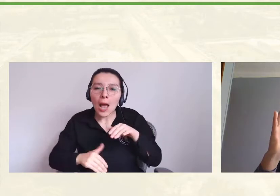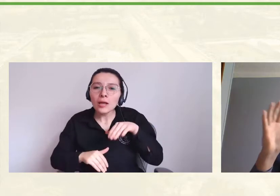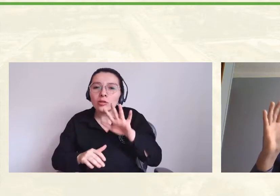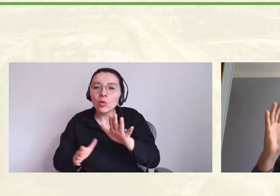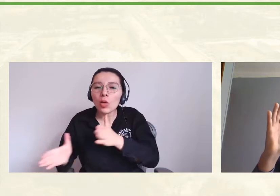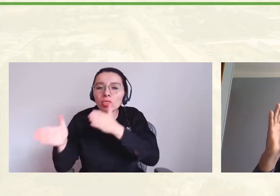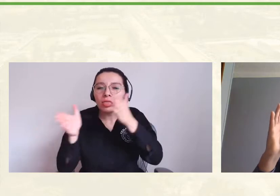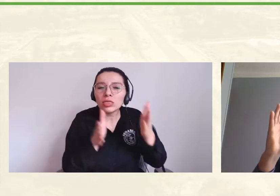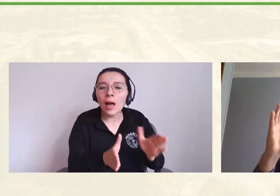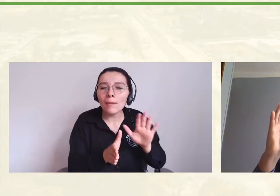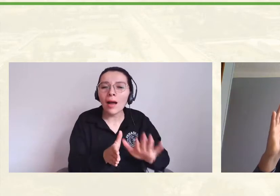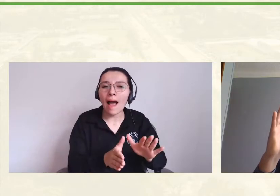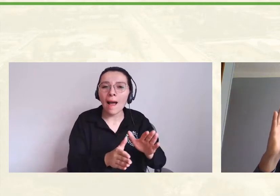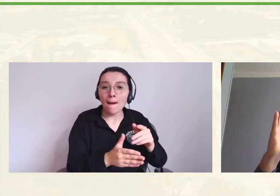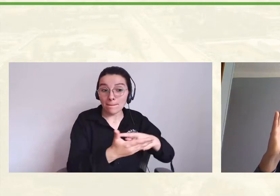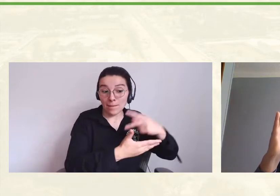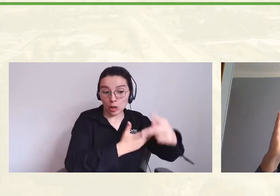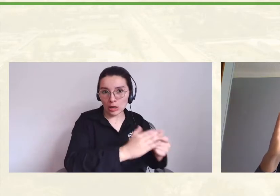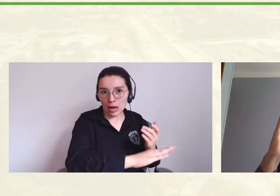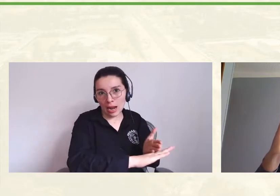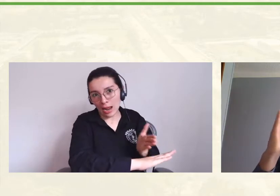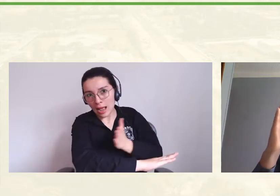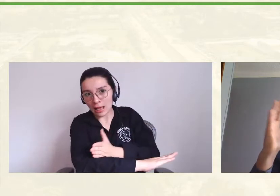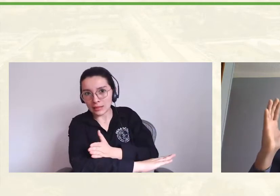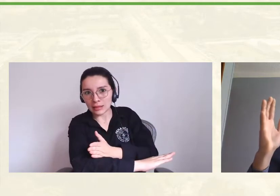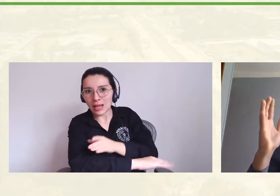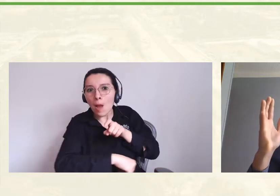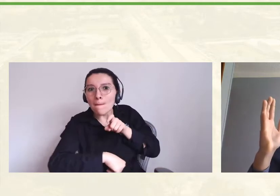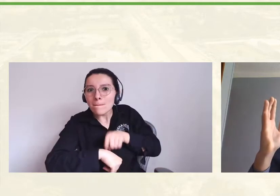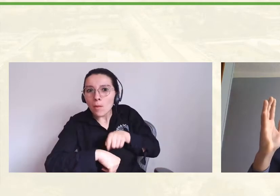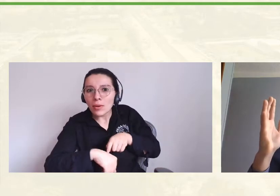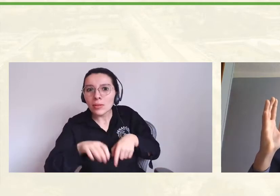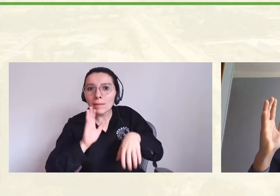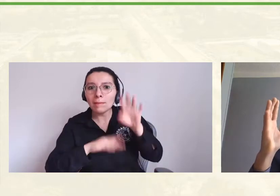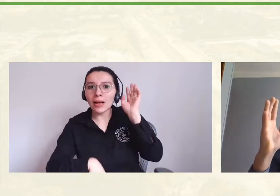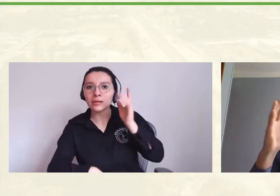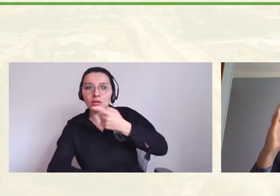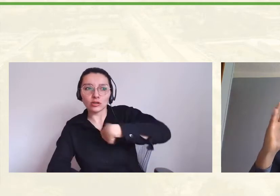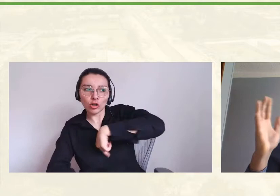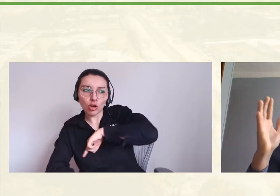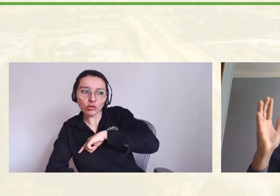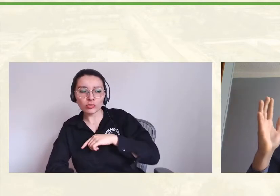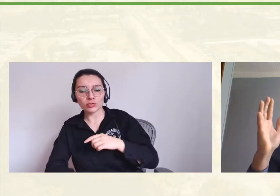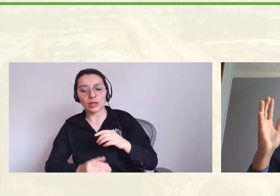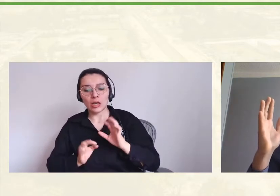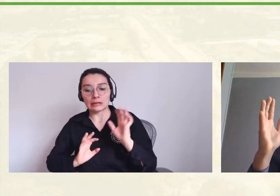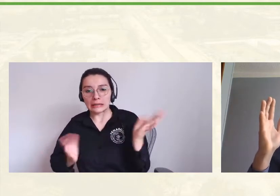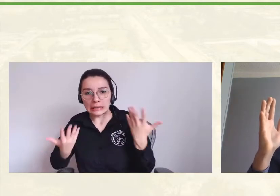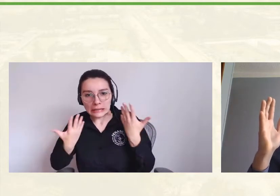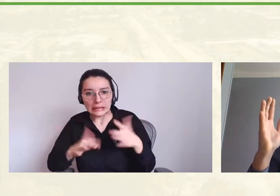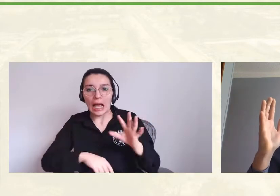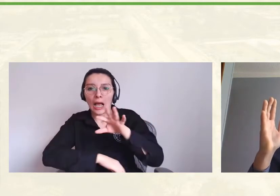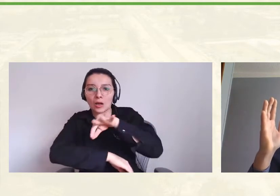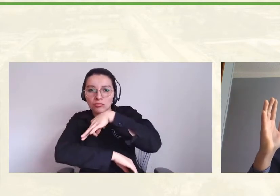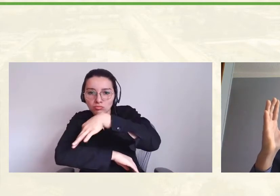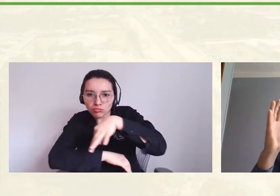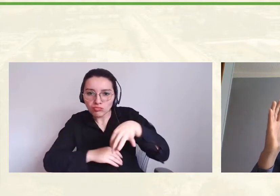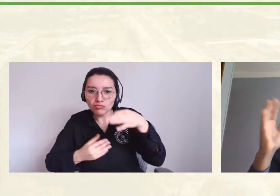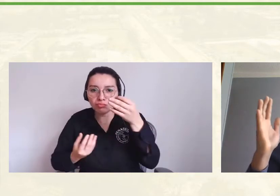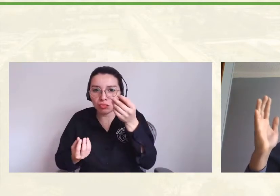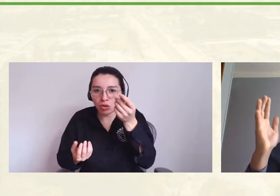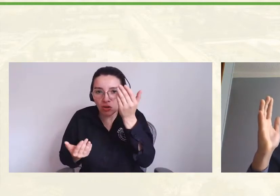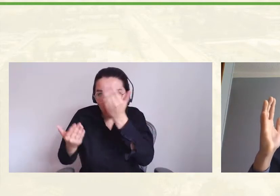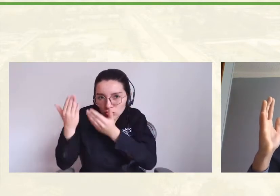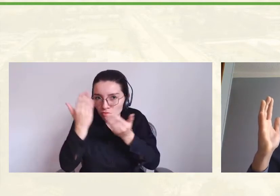ese momento, digamos, como cumbre en donde le vamos a ir a presentar a la comunidad cómo va a ser